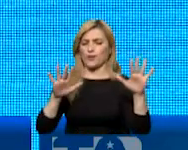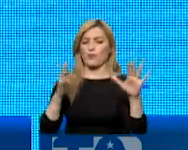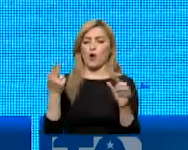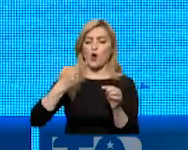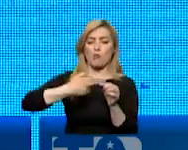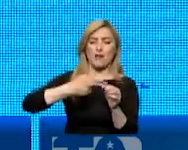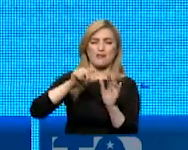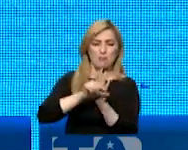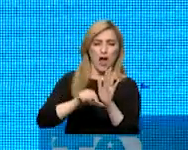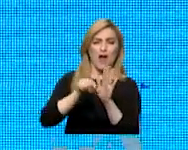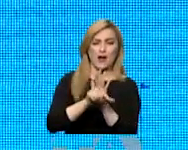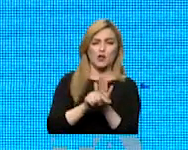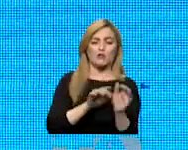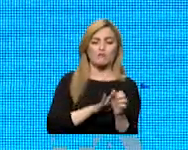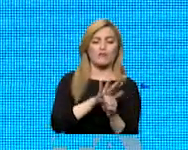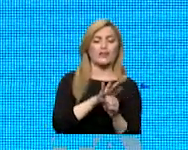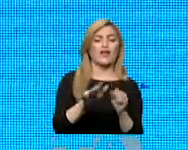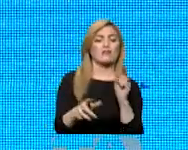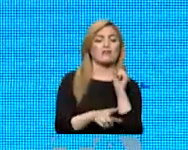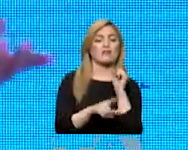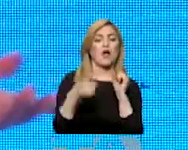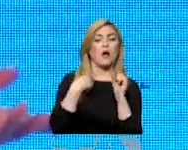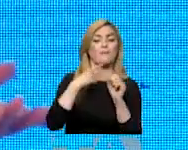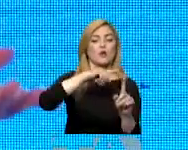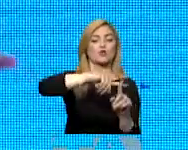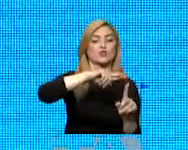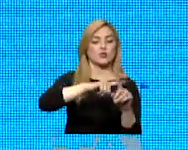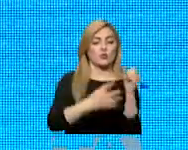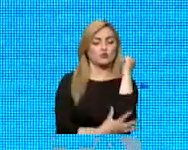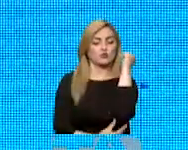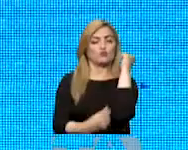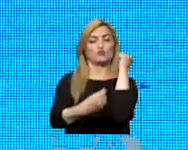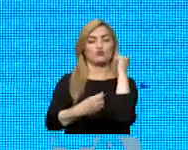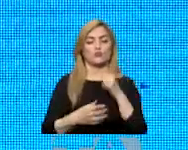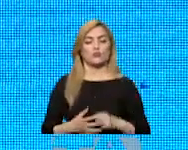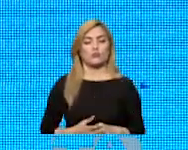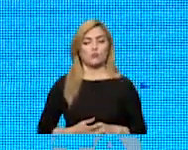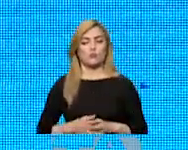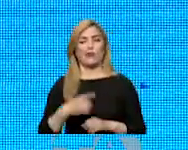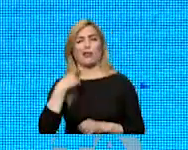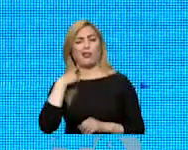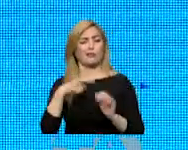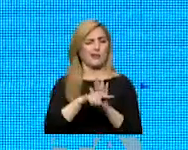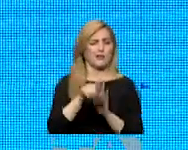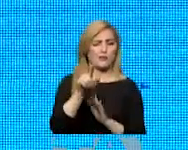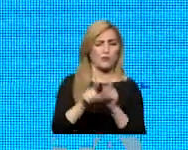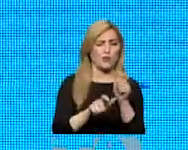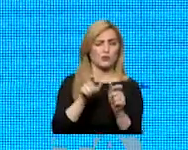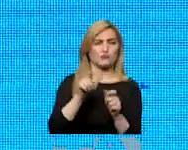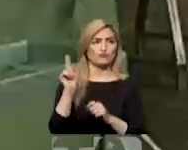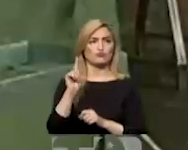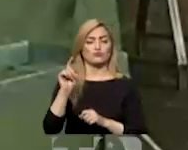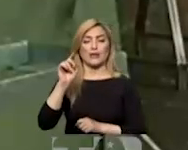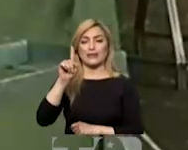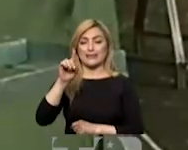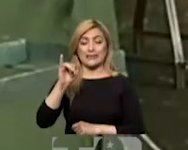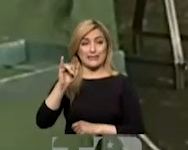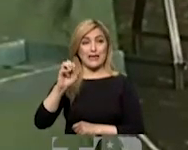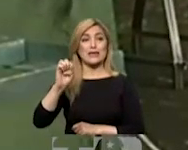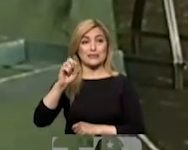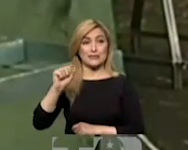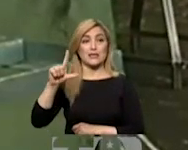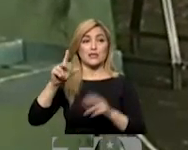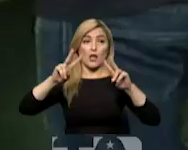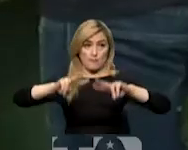la focalización afecta a quienes debe afectar y no a los más pobres del Ecuador. El diésel también podría entrar. En cuanto a